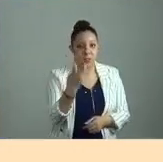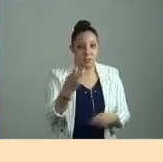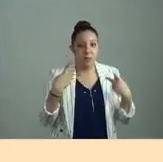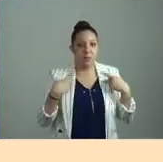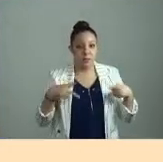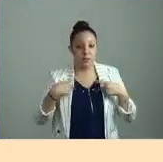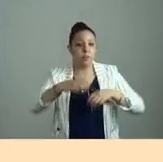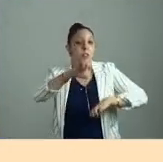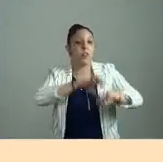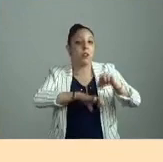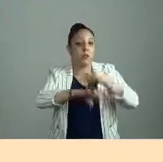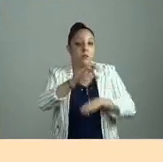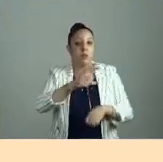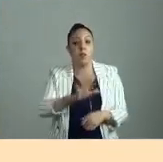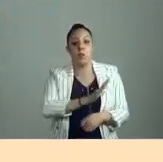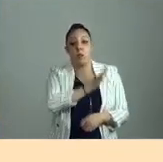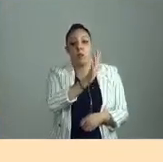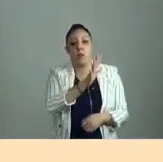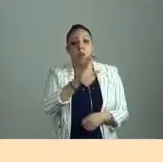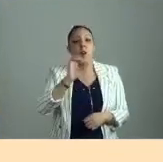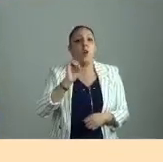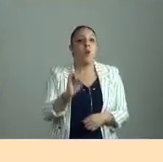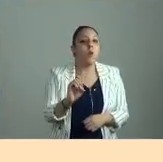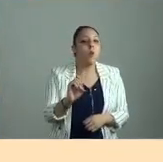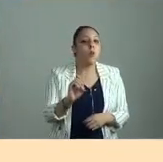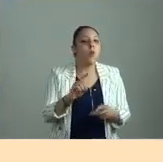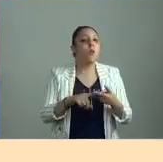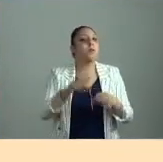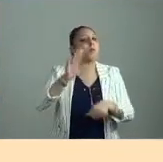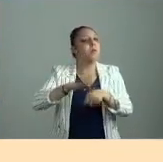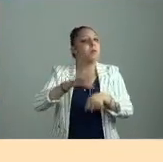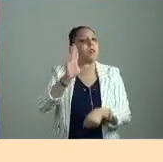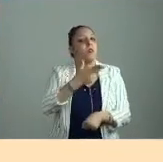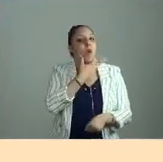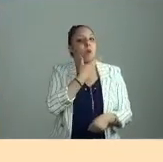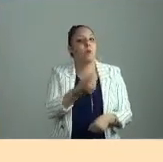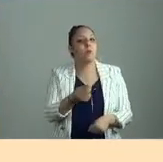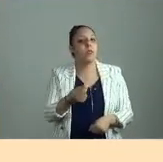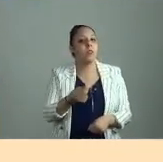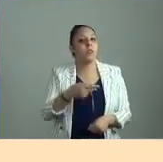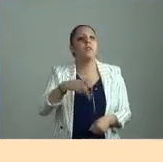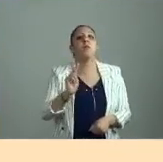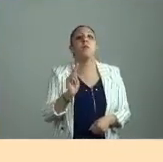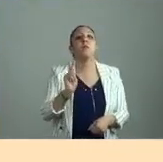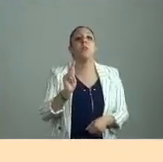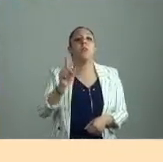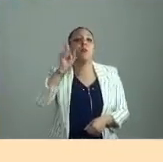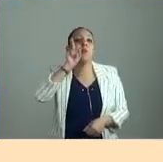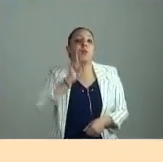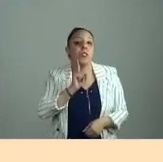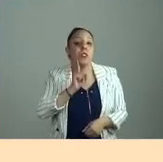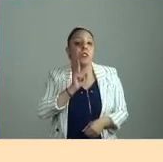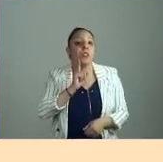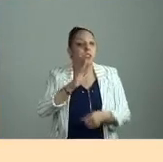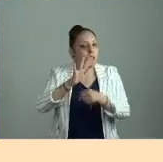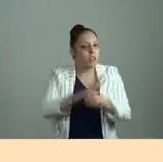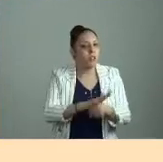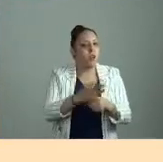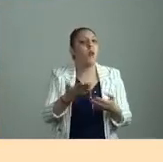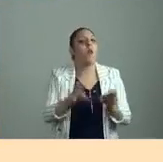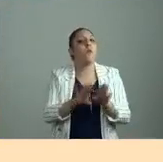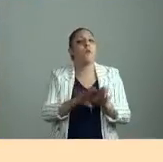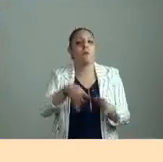a los hombres no podéis son de las mujeres poder sobre todos los